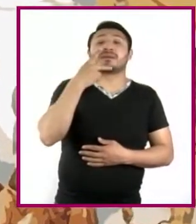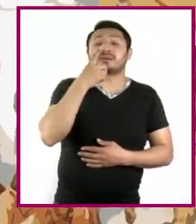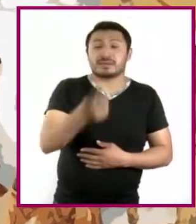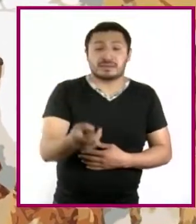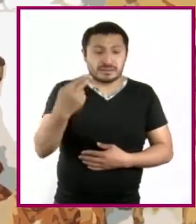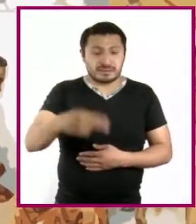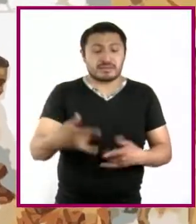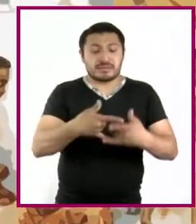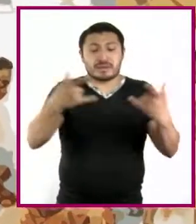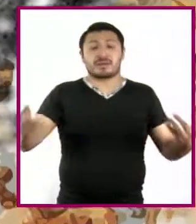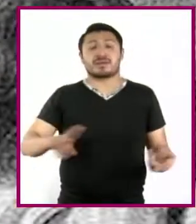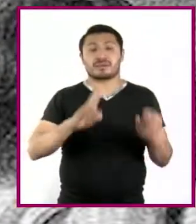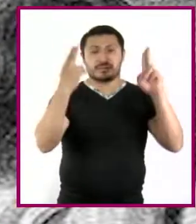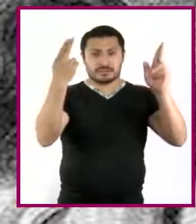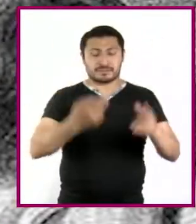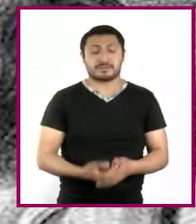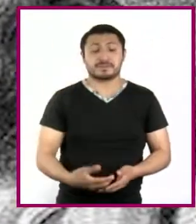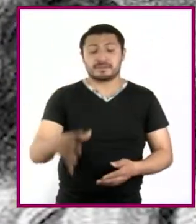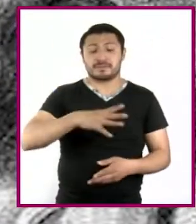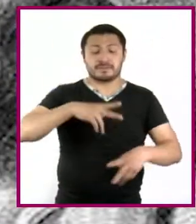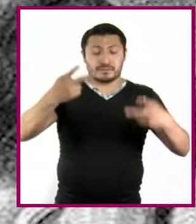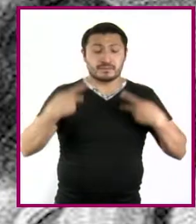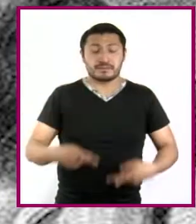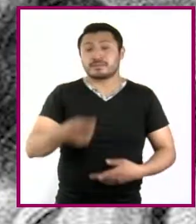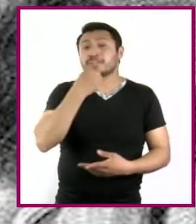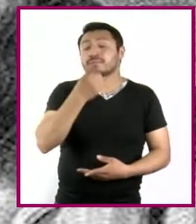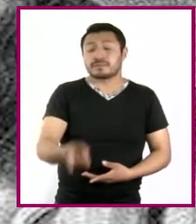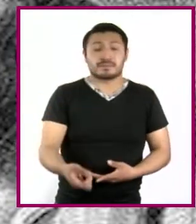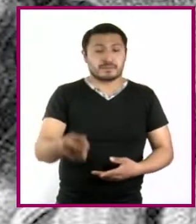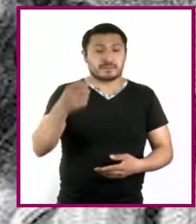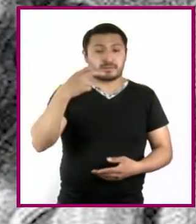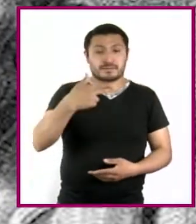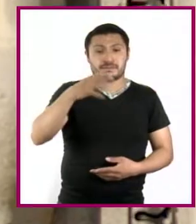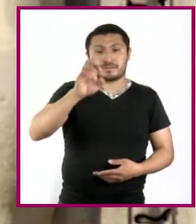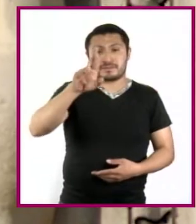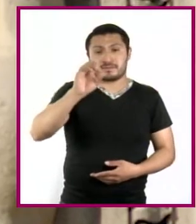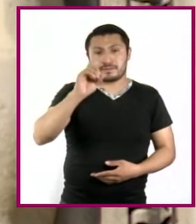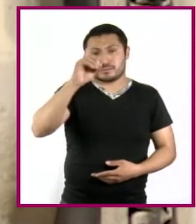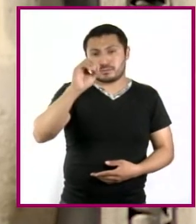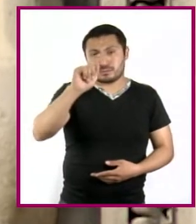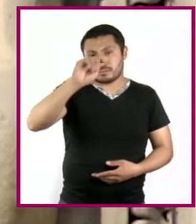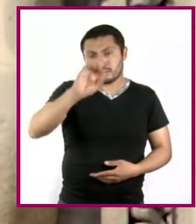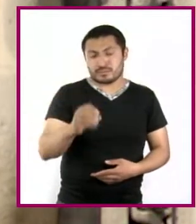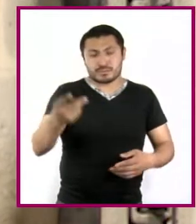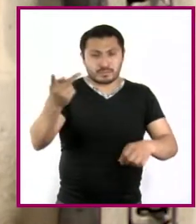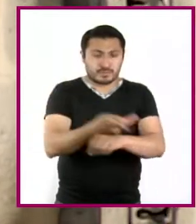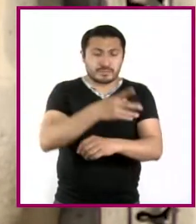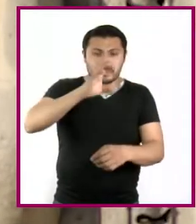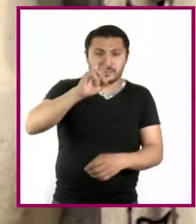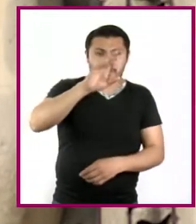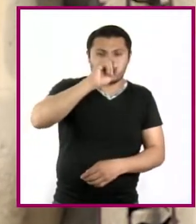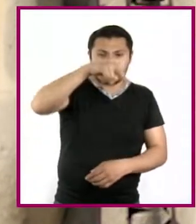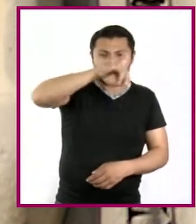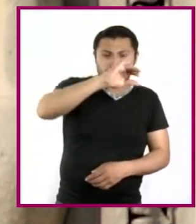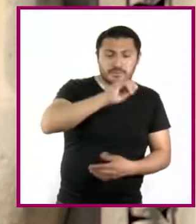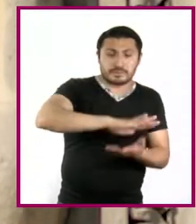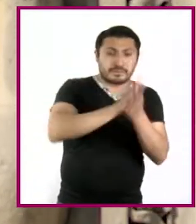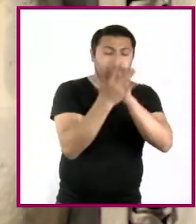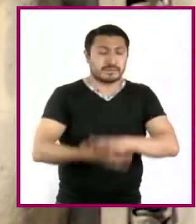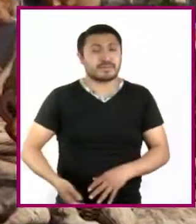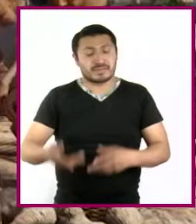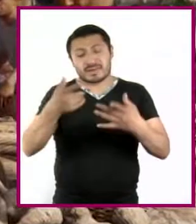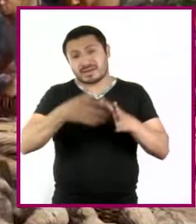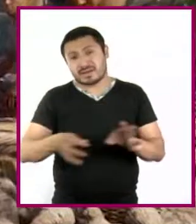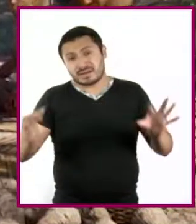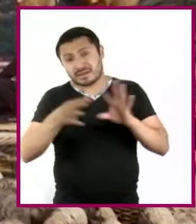historia universal. Hay un autor que dice que el propio Heródoto pasó de la crónica a la narración histórica